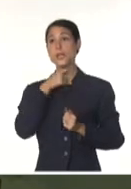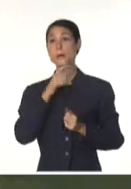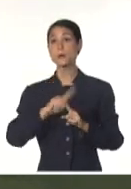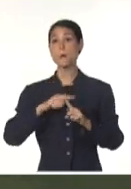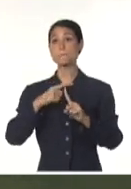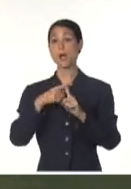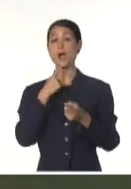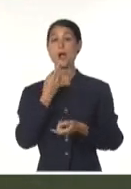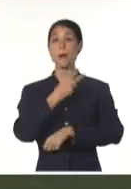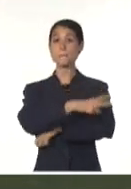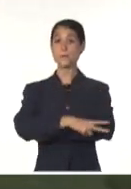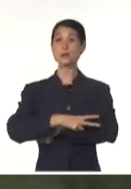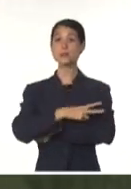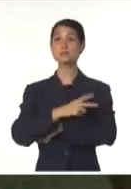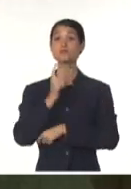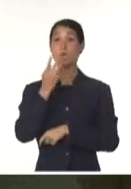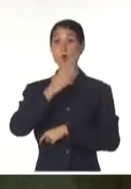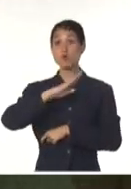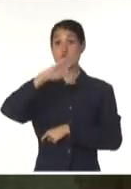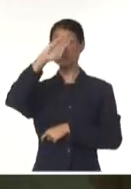sur. Para Cuba